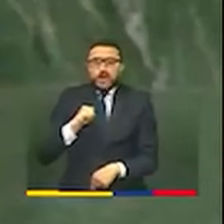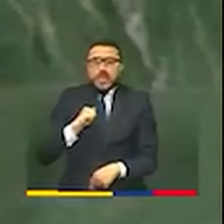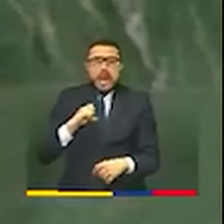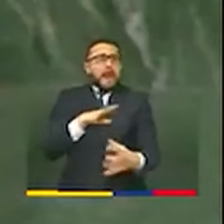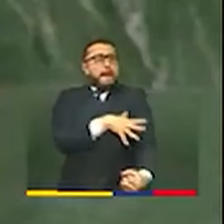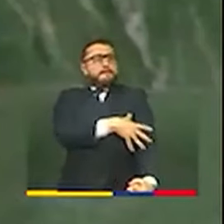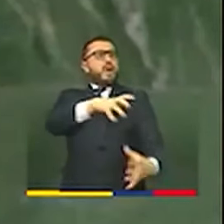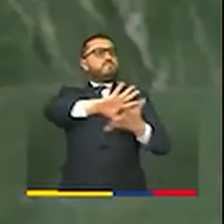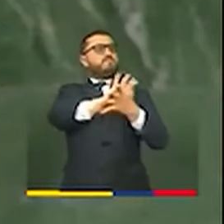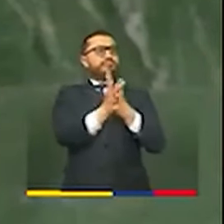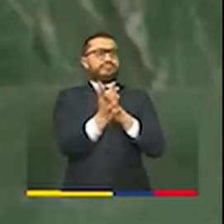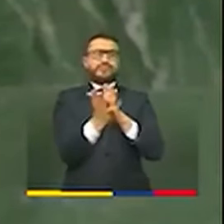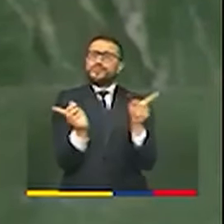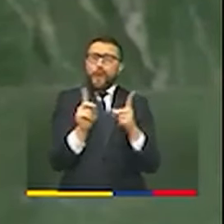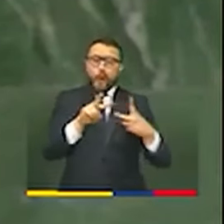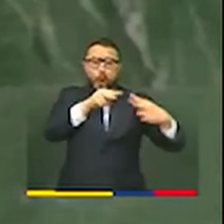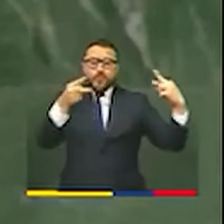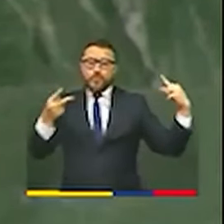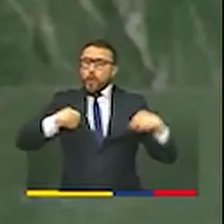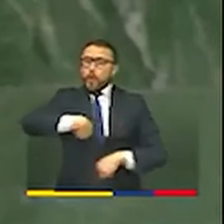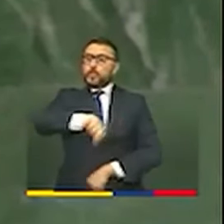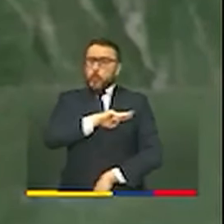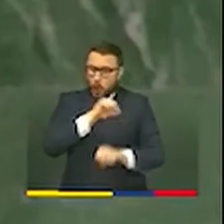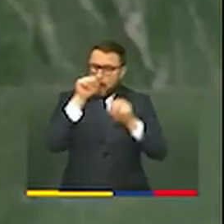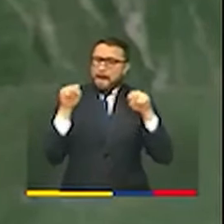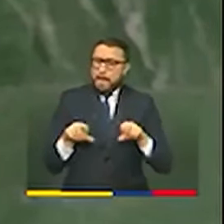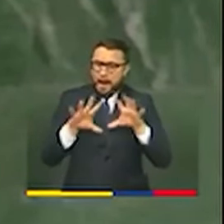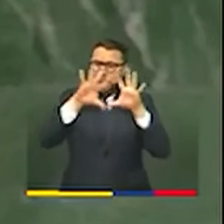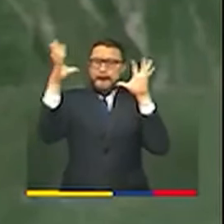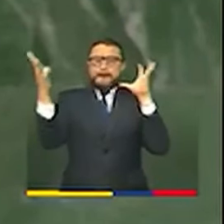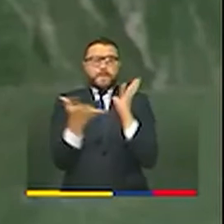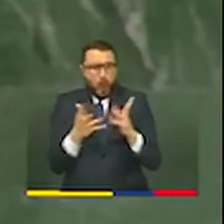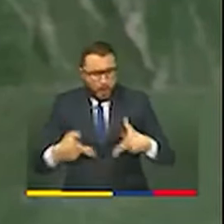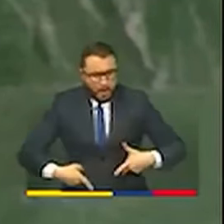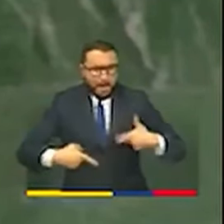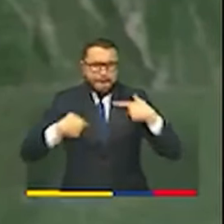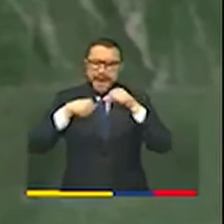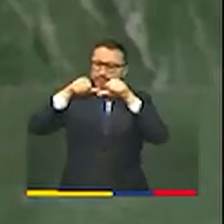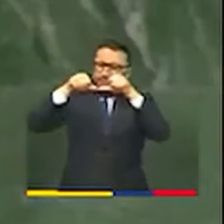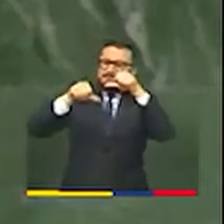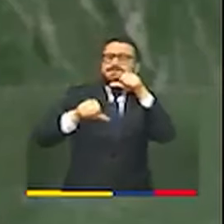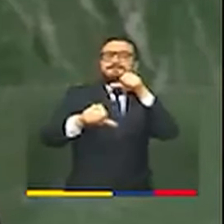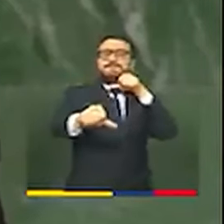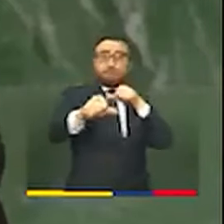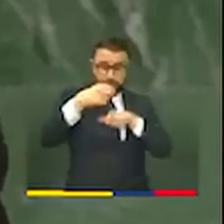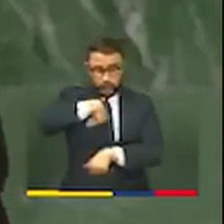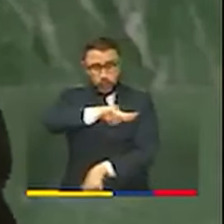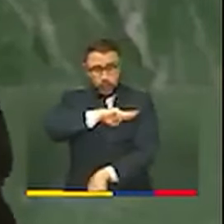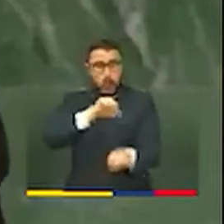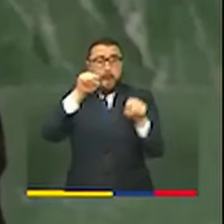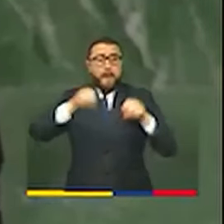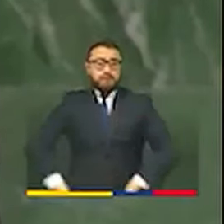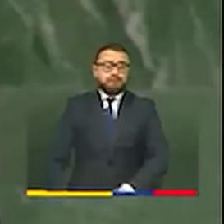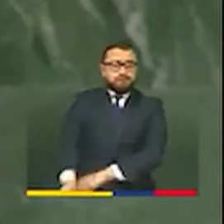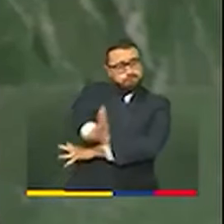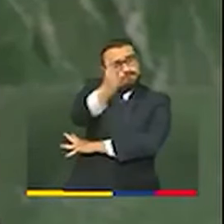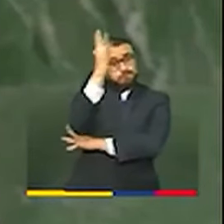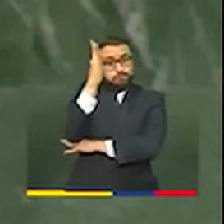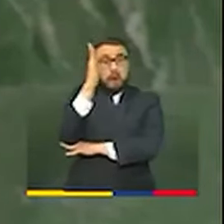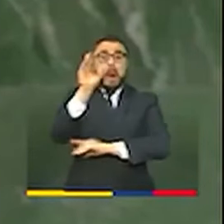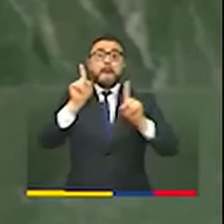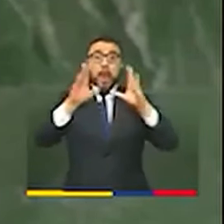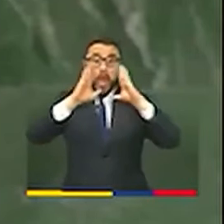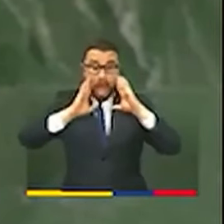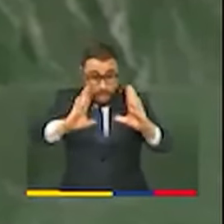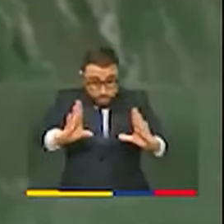que tenemos el poder de sostener la vida en el planeta, hablamos sin mucha atención prestada y